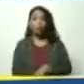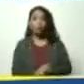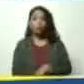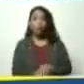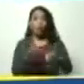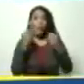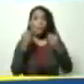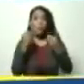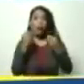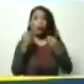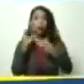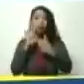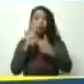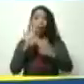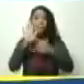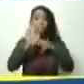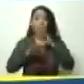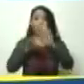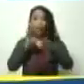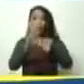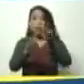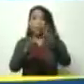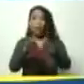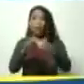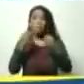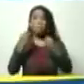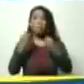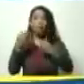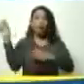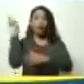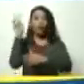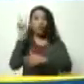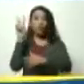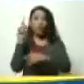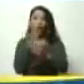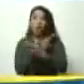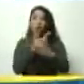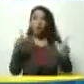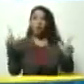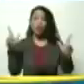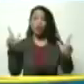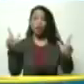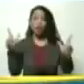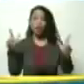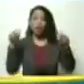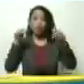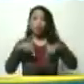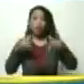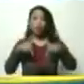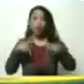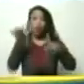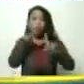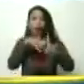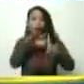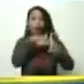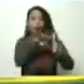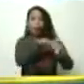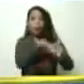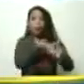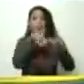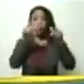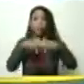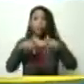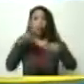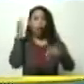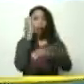para dar los pasos que hay que dar para que Venezuela sea liberada de estas amenazas de estas